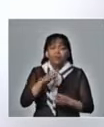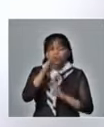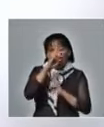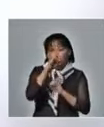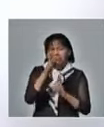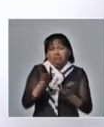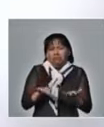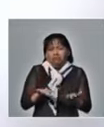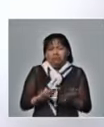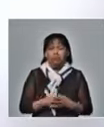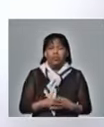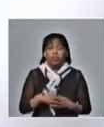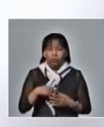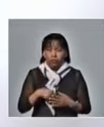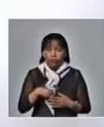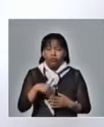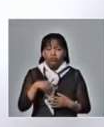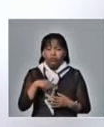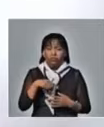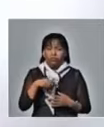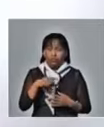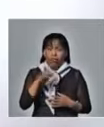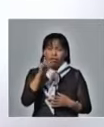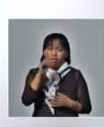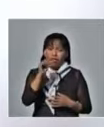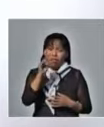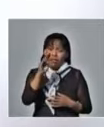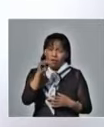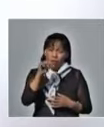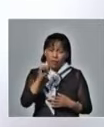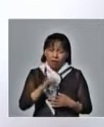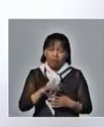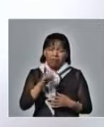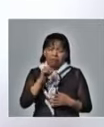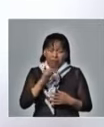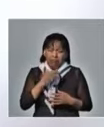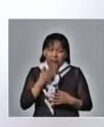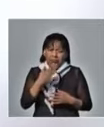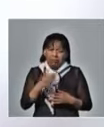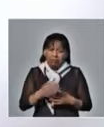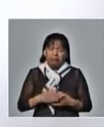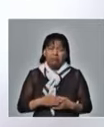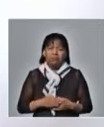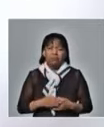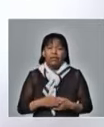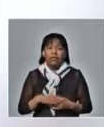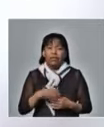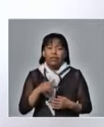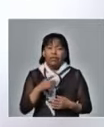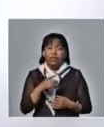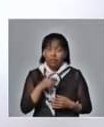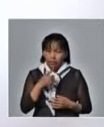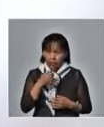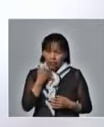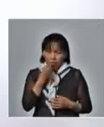respeto. La considero una dama, siempre la he respetado, ella lo sabe. Y